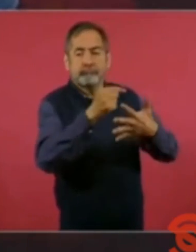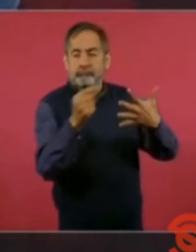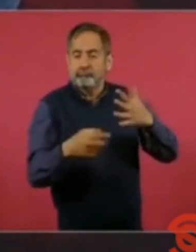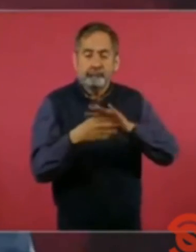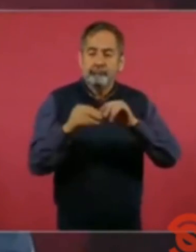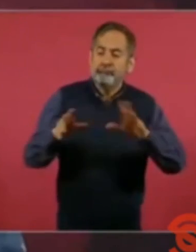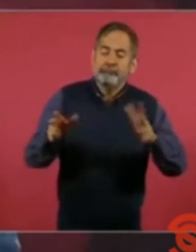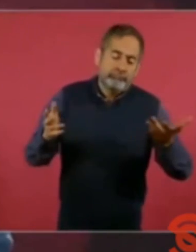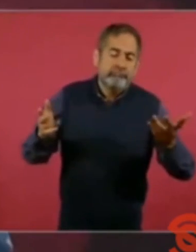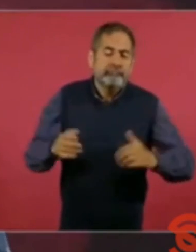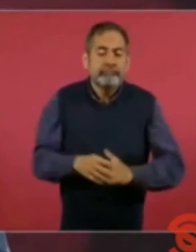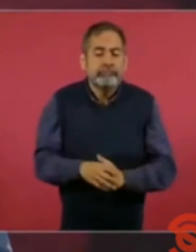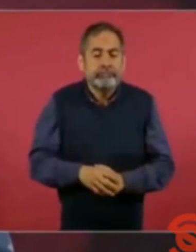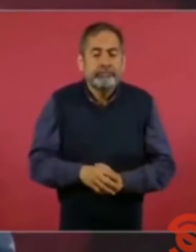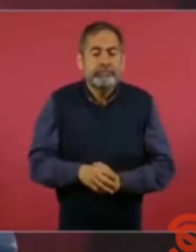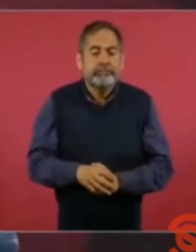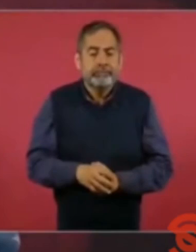Claudio,